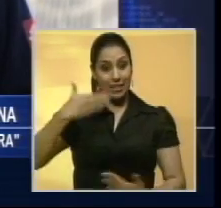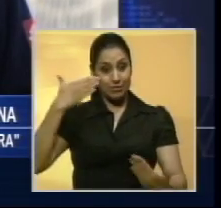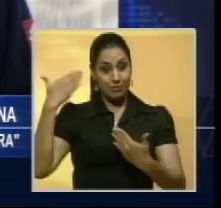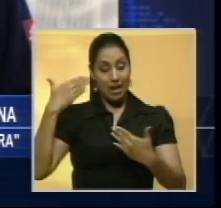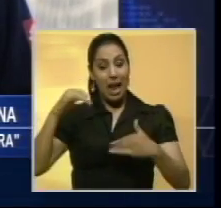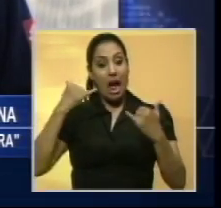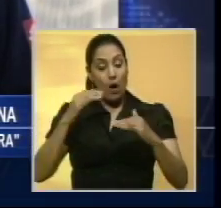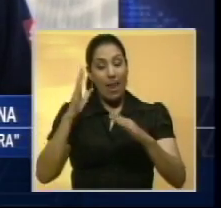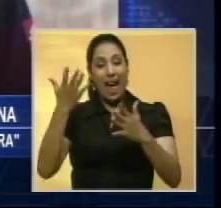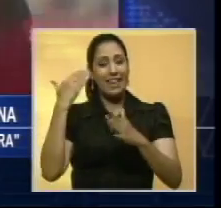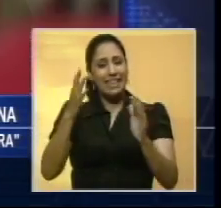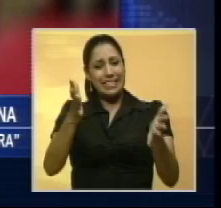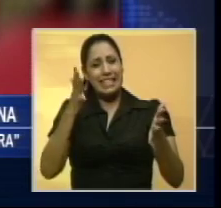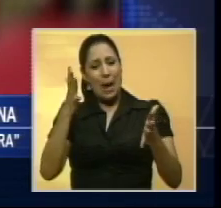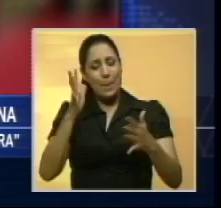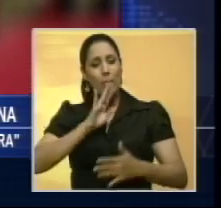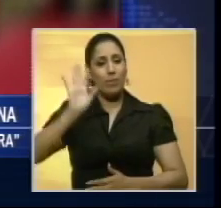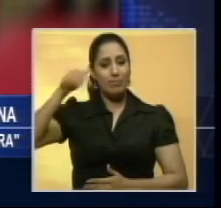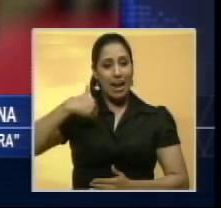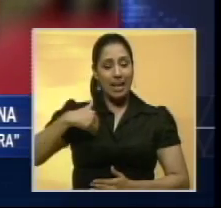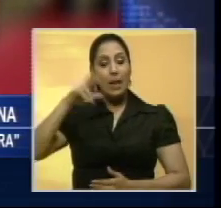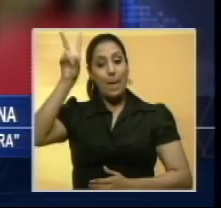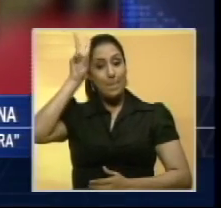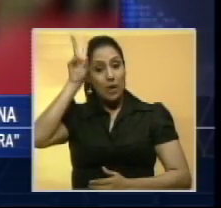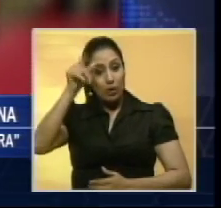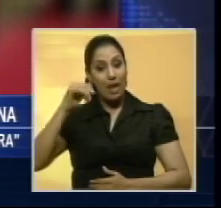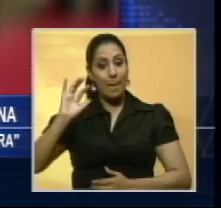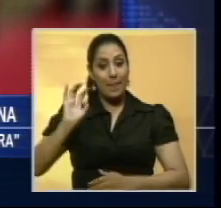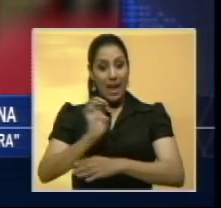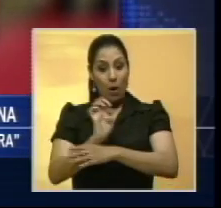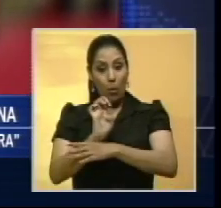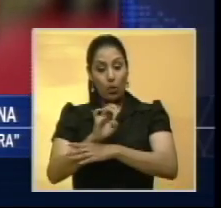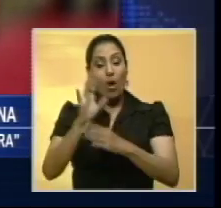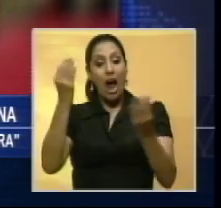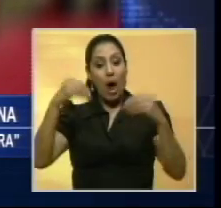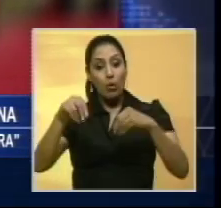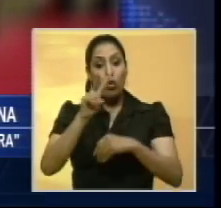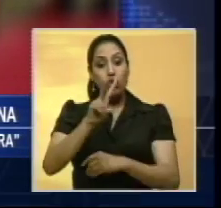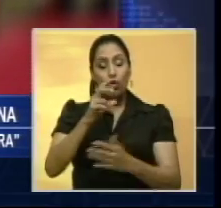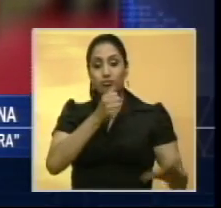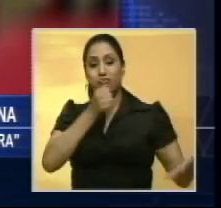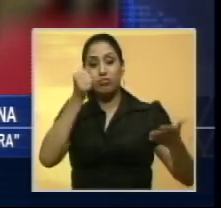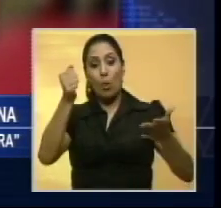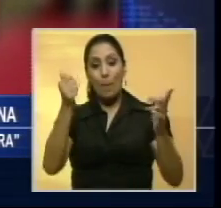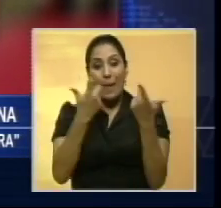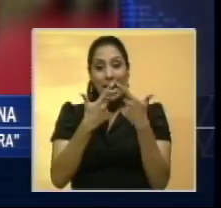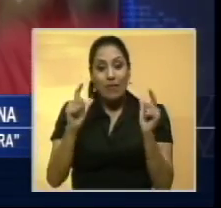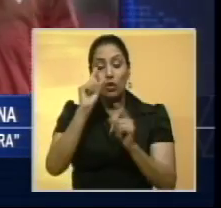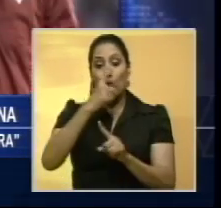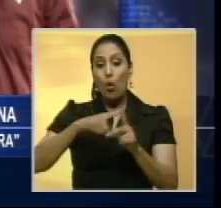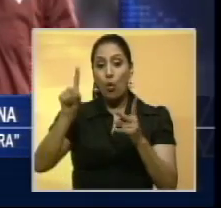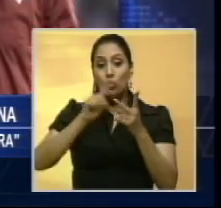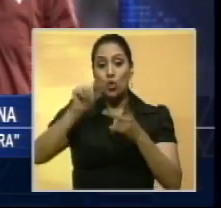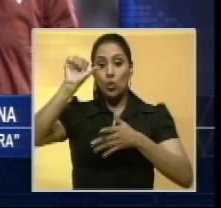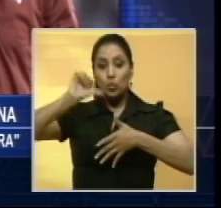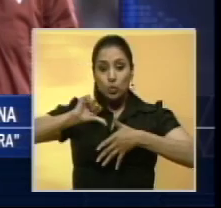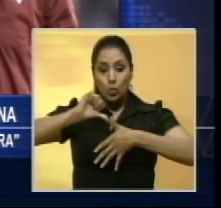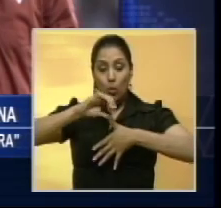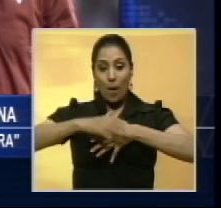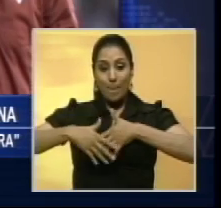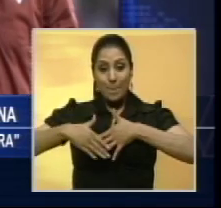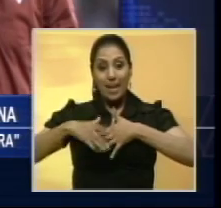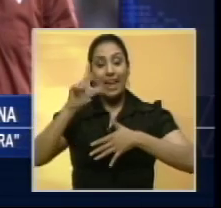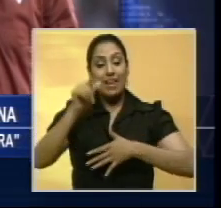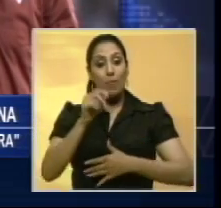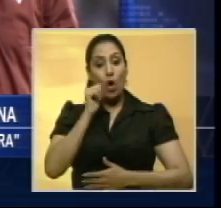Bauza ha sido campeón en Argentina, Perú y Ecuador, además de haber ganado 2 Copas Libertadores y una Recopa Sudamericana. El